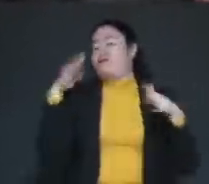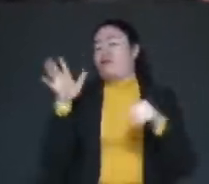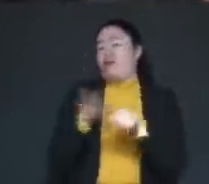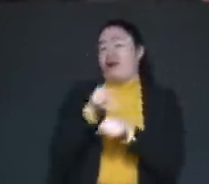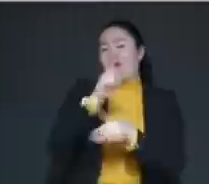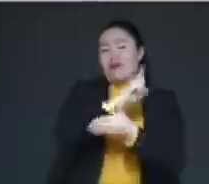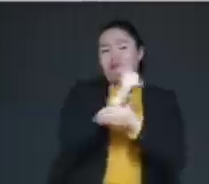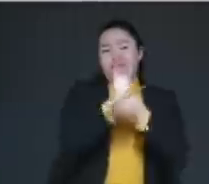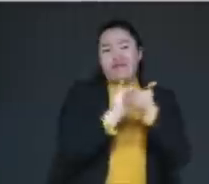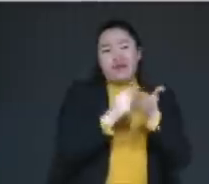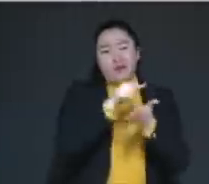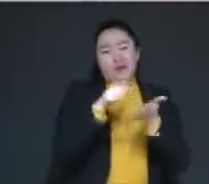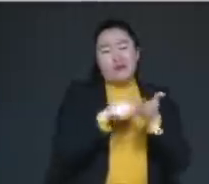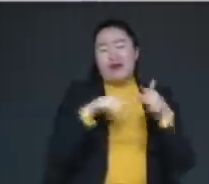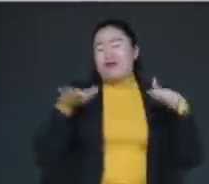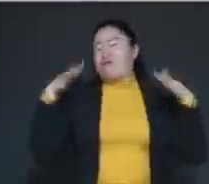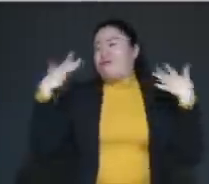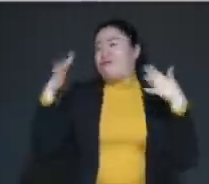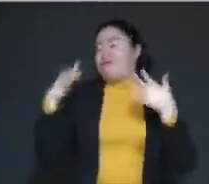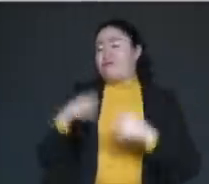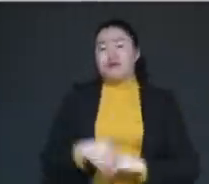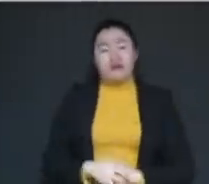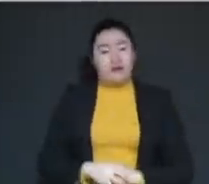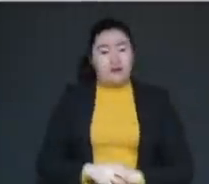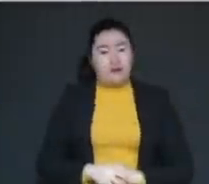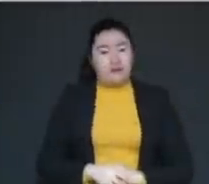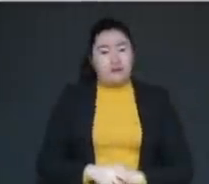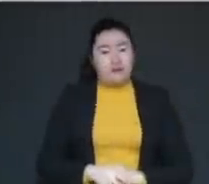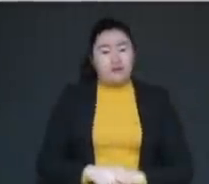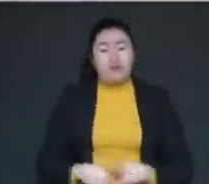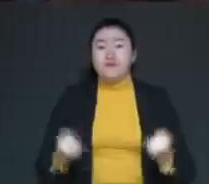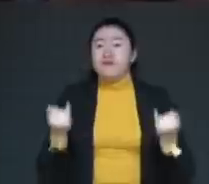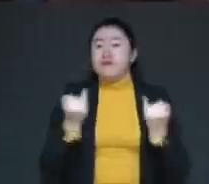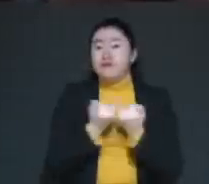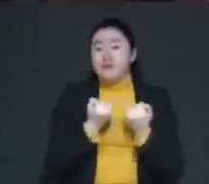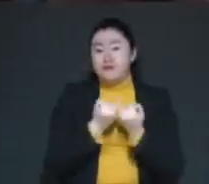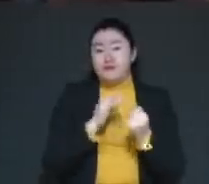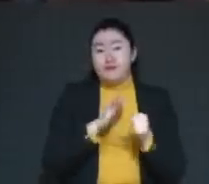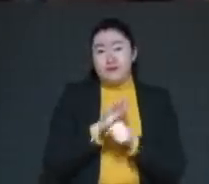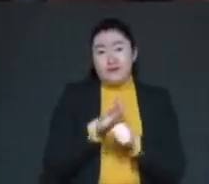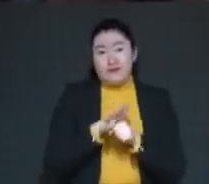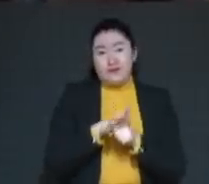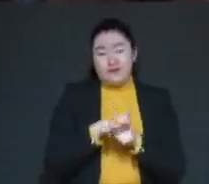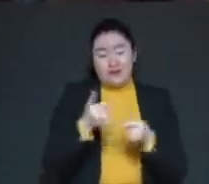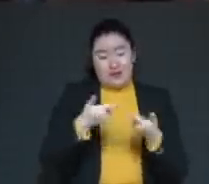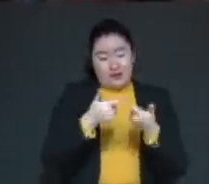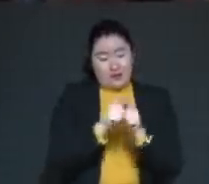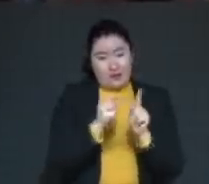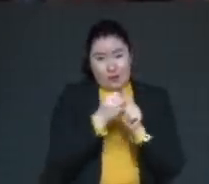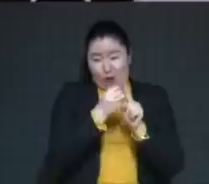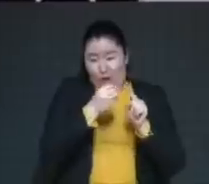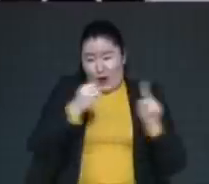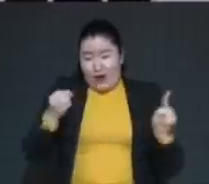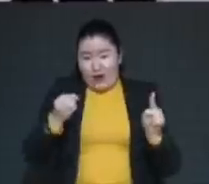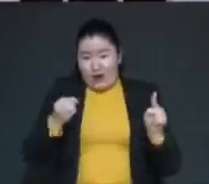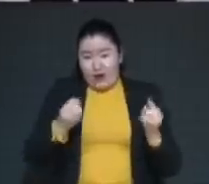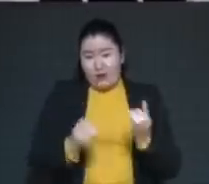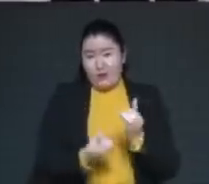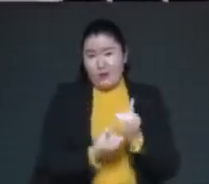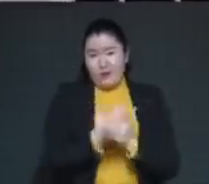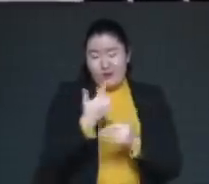la unidad, y a la organización Nueva Generación a la que ustedes son